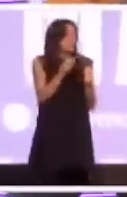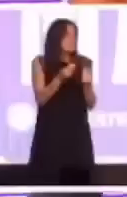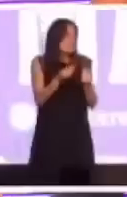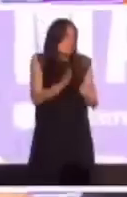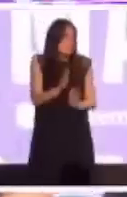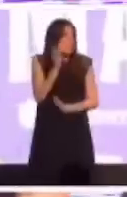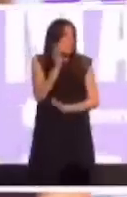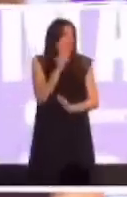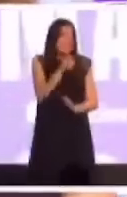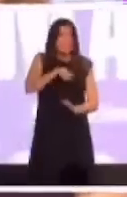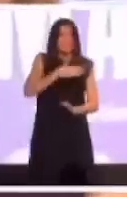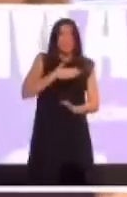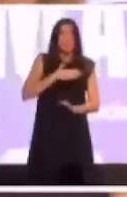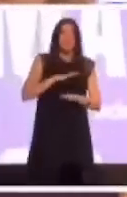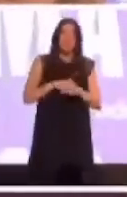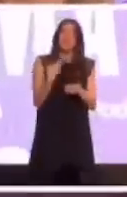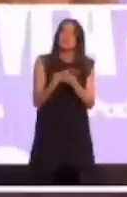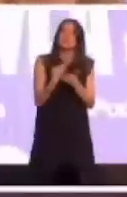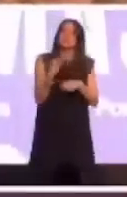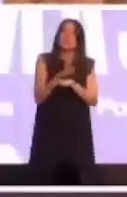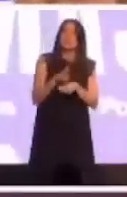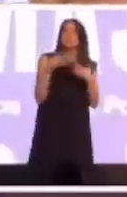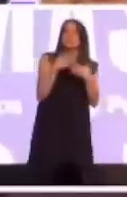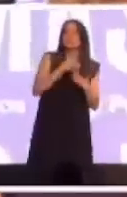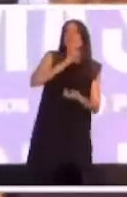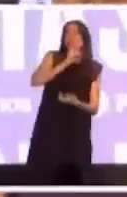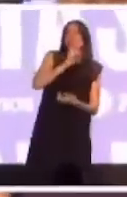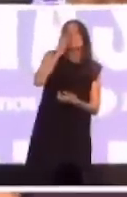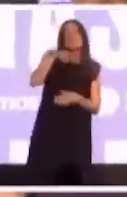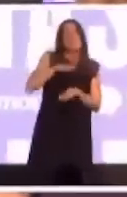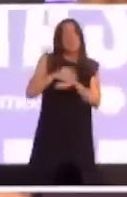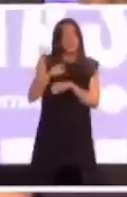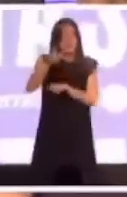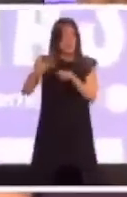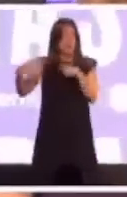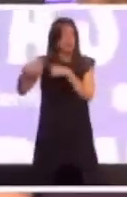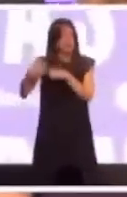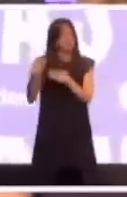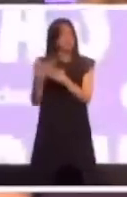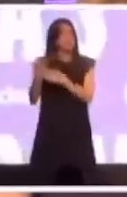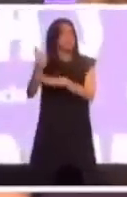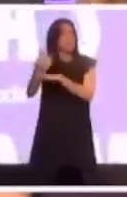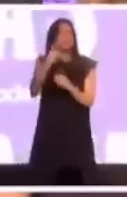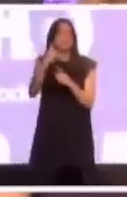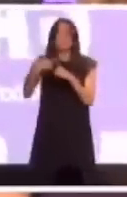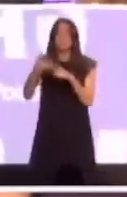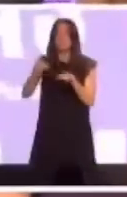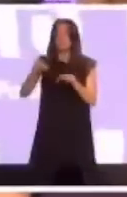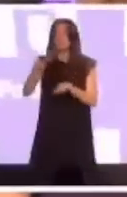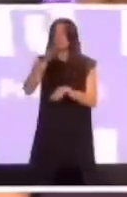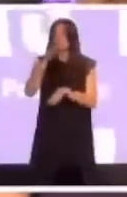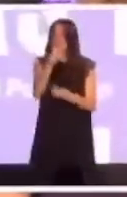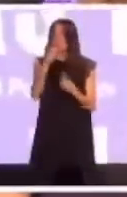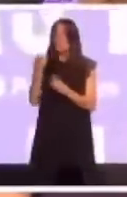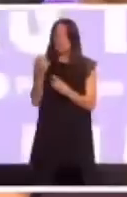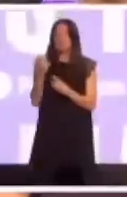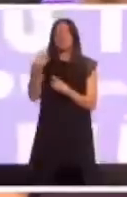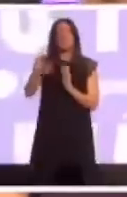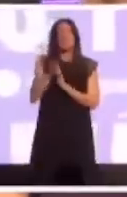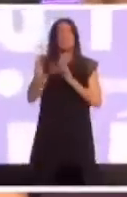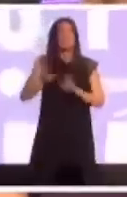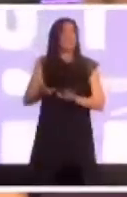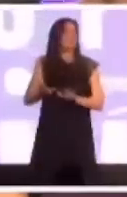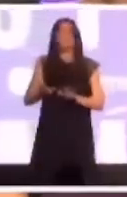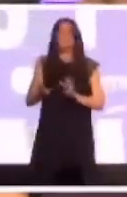para demostrarles a todos nuestros adversarios que nos queda mucho por conquistar y que vamos a seguir